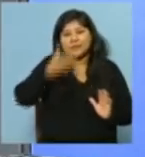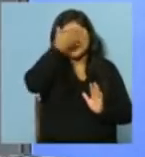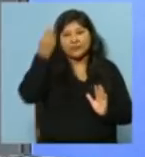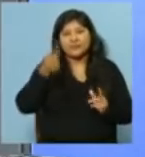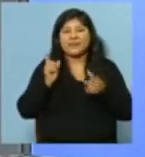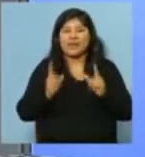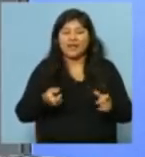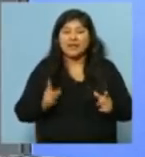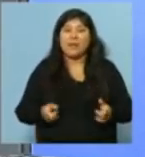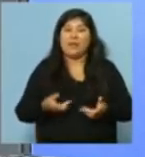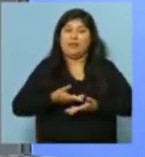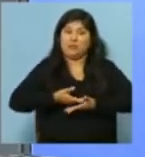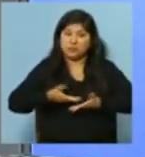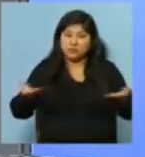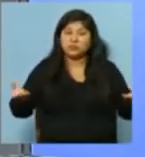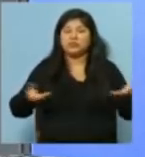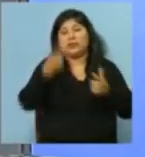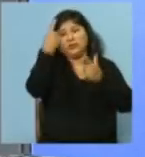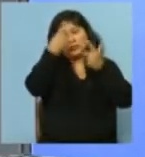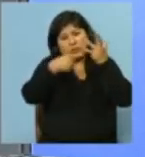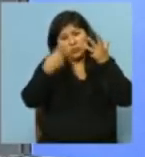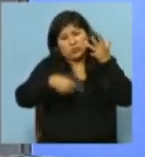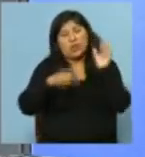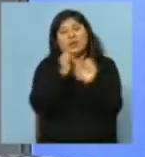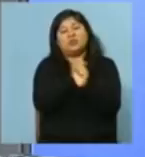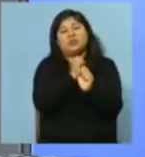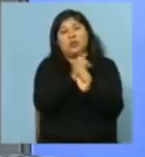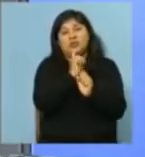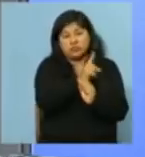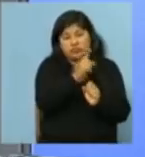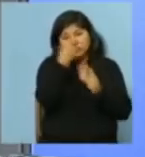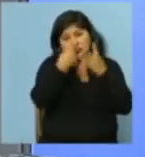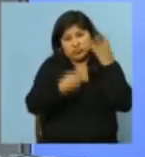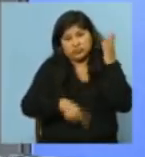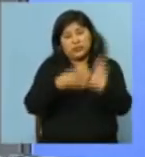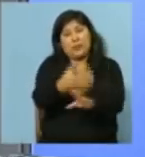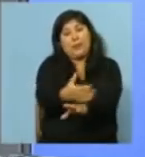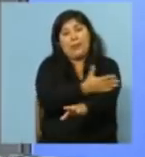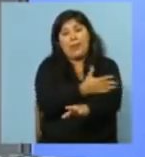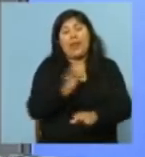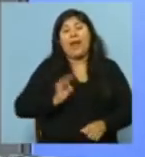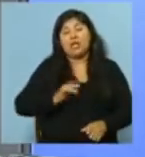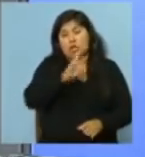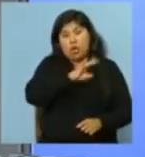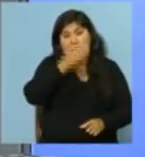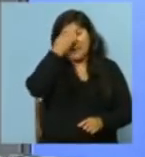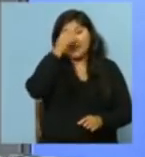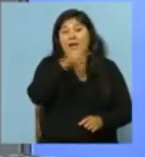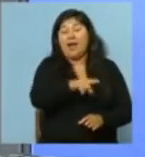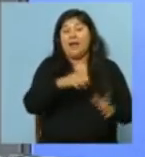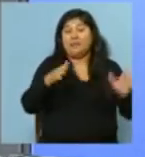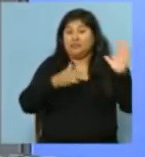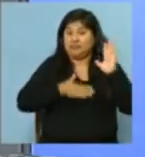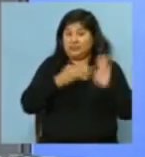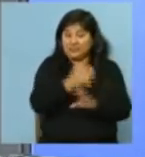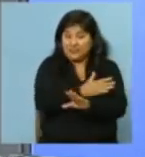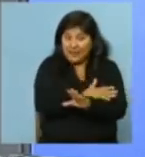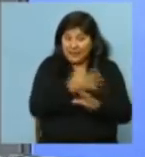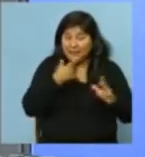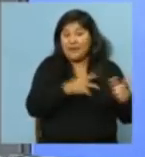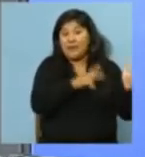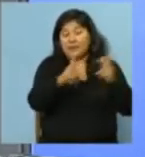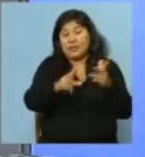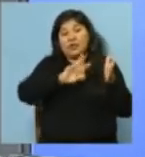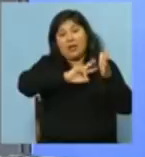cuentas de lo que han sido estos 3 años frente a un compromiso hecho allá por el 2015 en nuestra campaña de que las cosas que necesitábamos